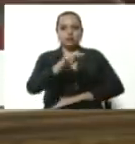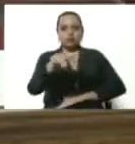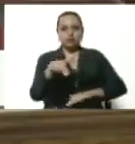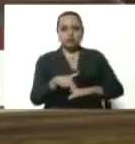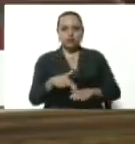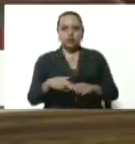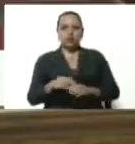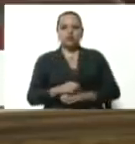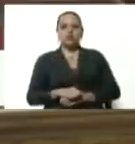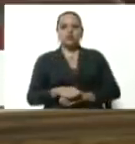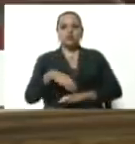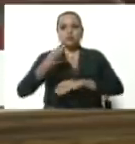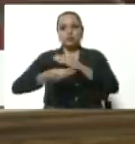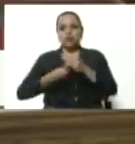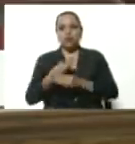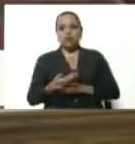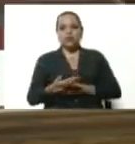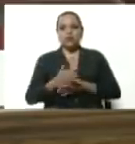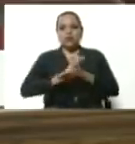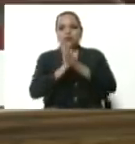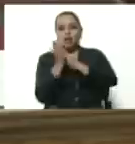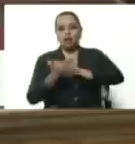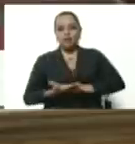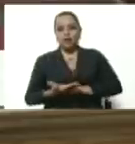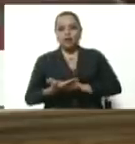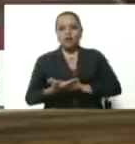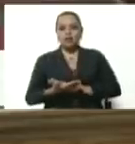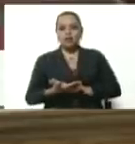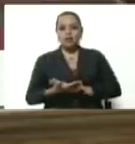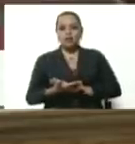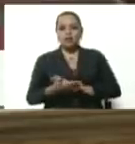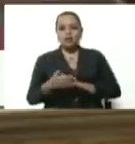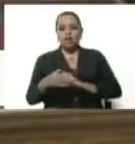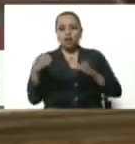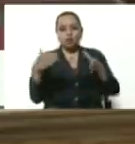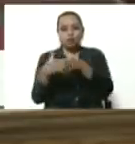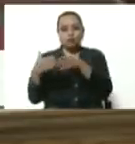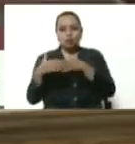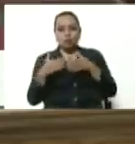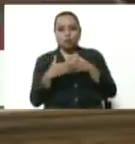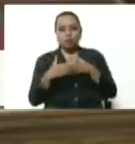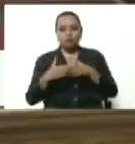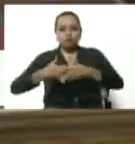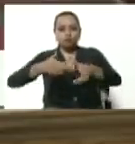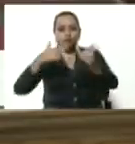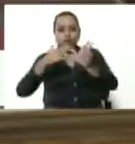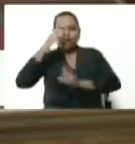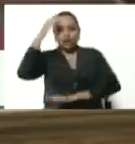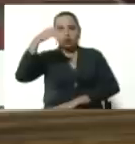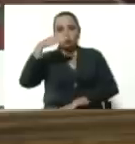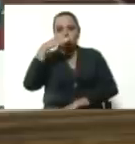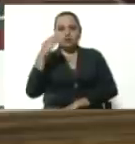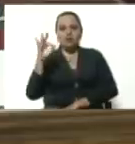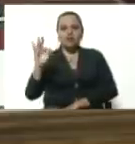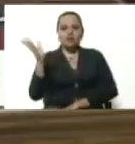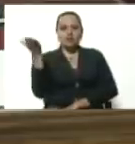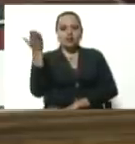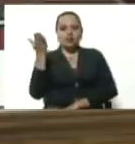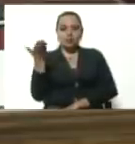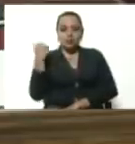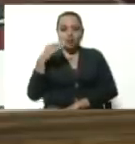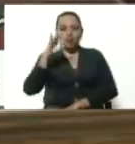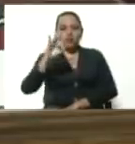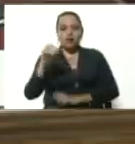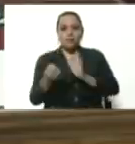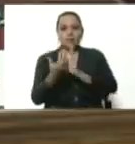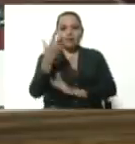como ocurrió en la derrotada operación de mercenarios y terroristas del 3 de mayo de